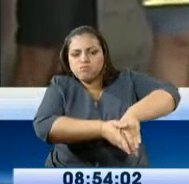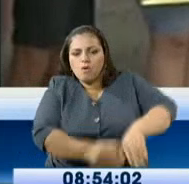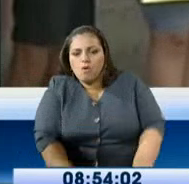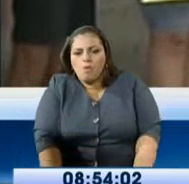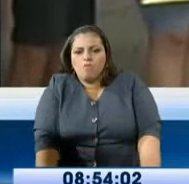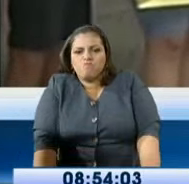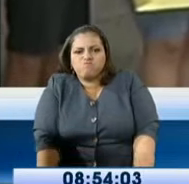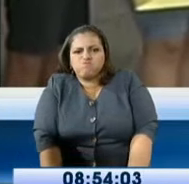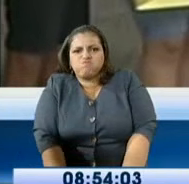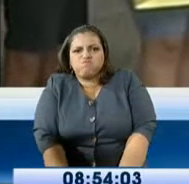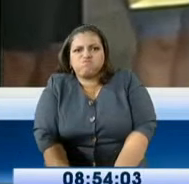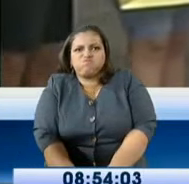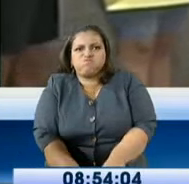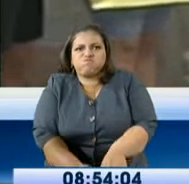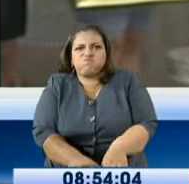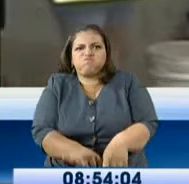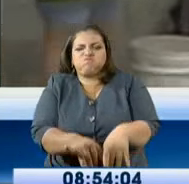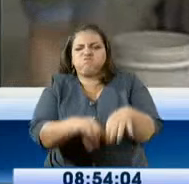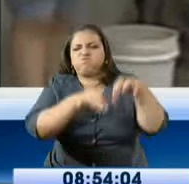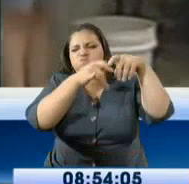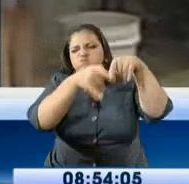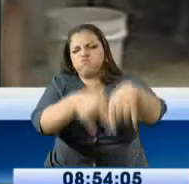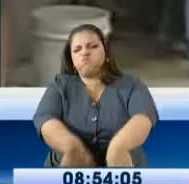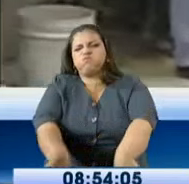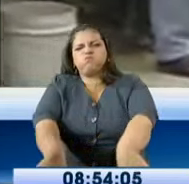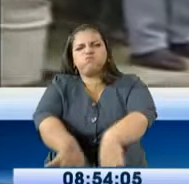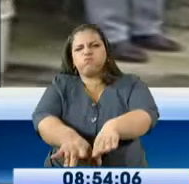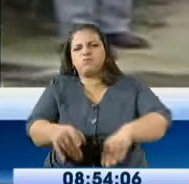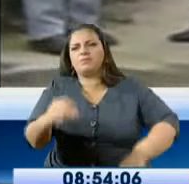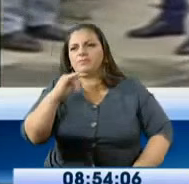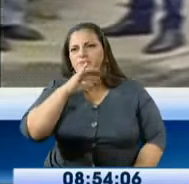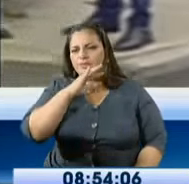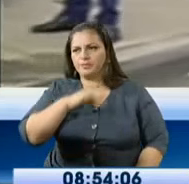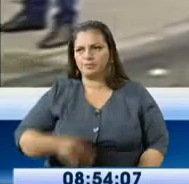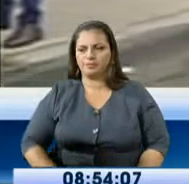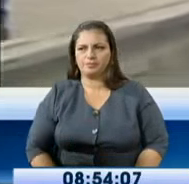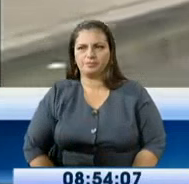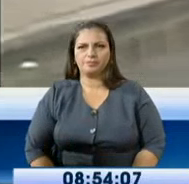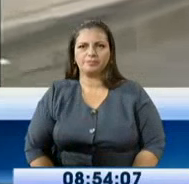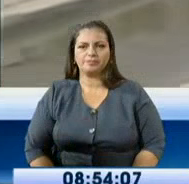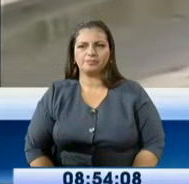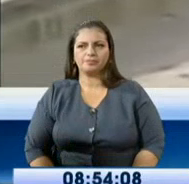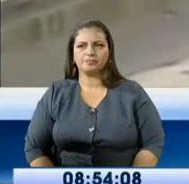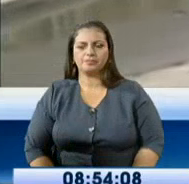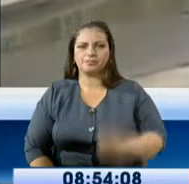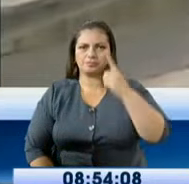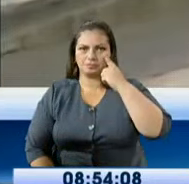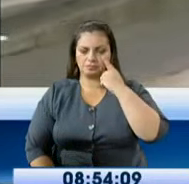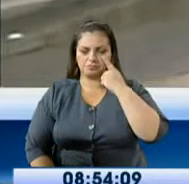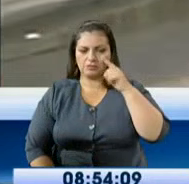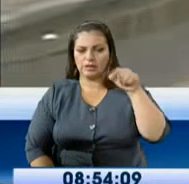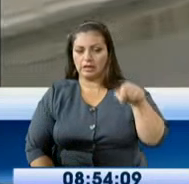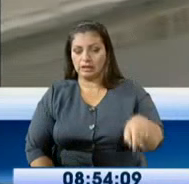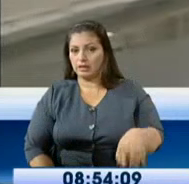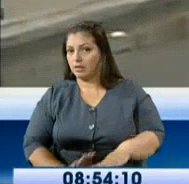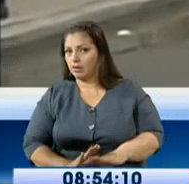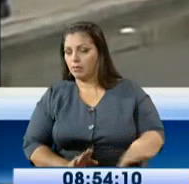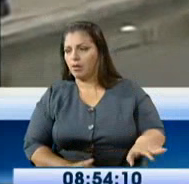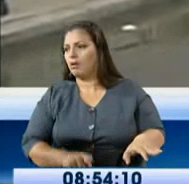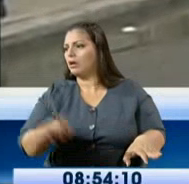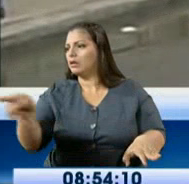y todo el sistema de cajas, para verificar si exclusivamente es en este colector o si es en toda la red, para en función de eso poder hacer